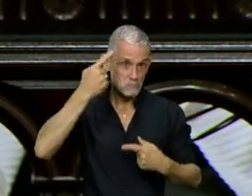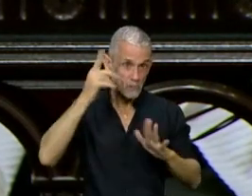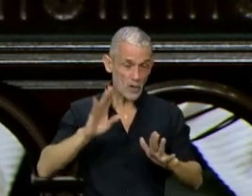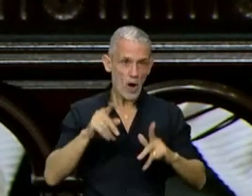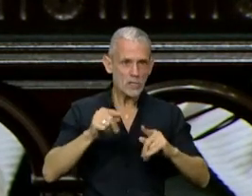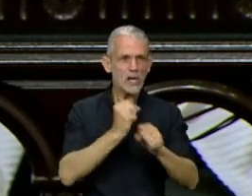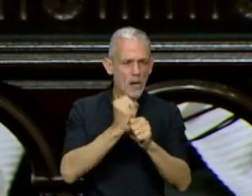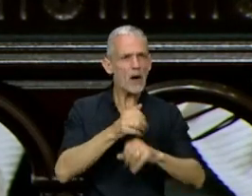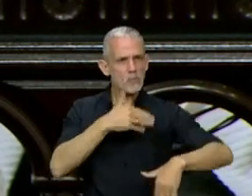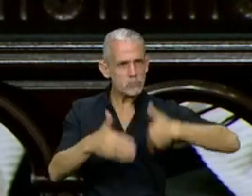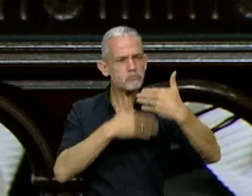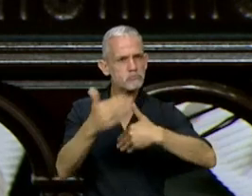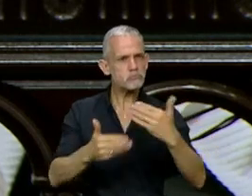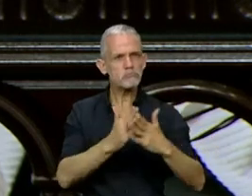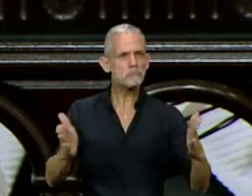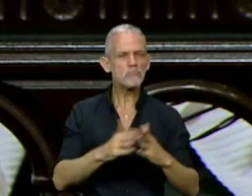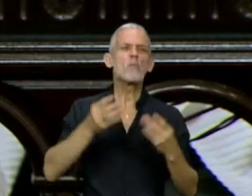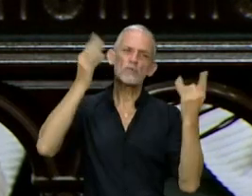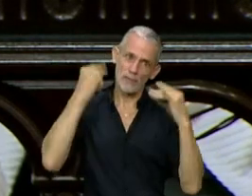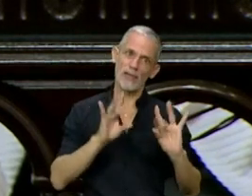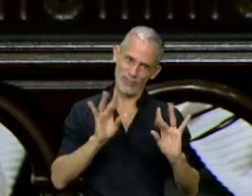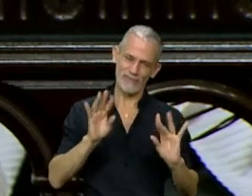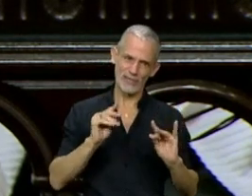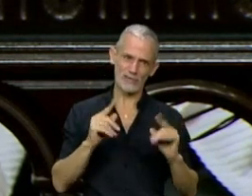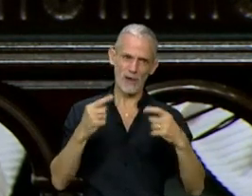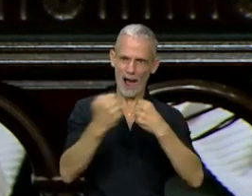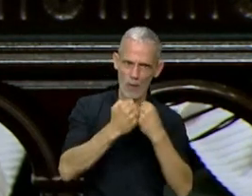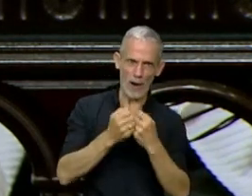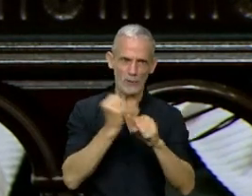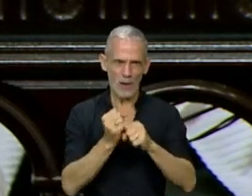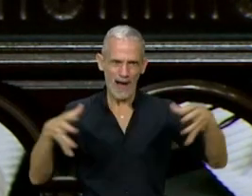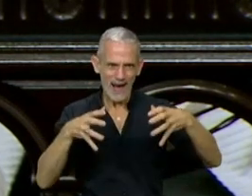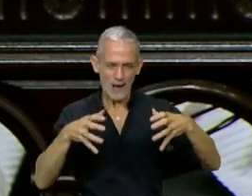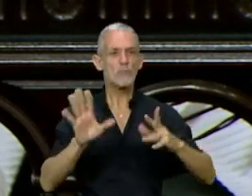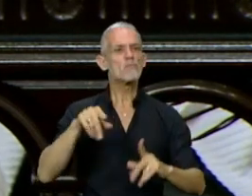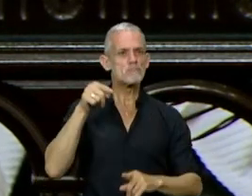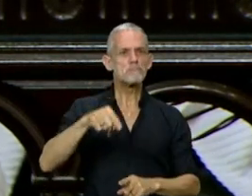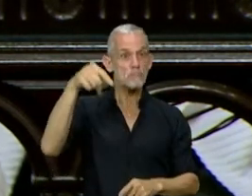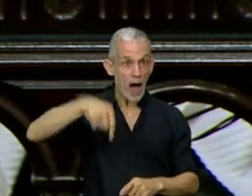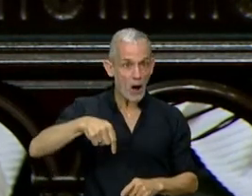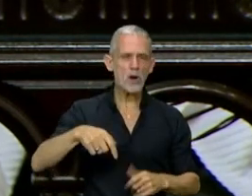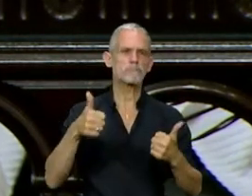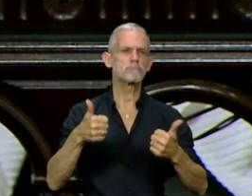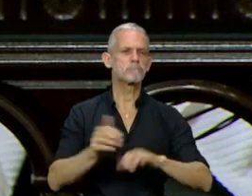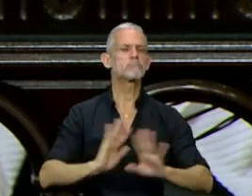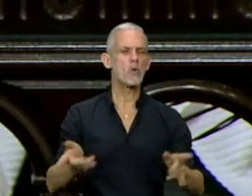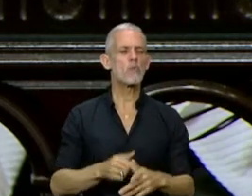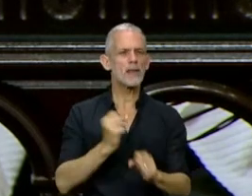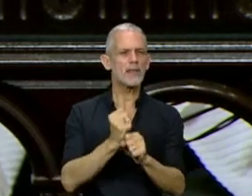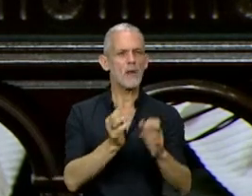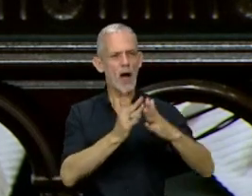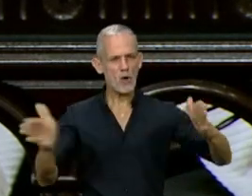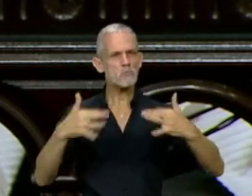esto, que muchas veces ha costado, hicimos un ejercicio virtuoso de esta